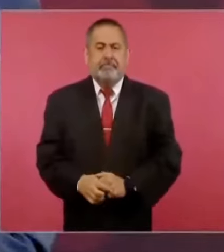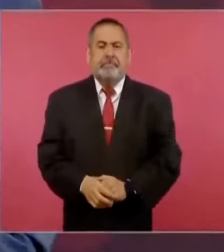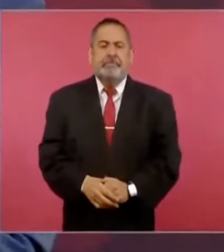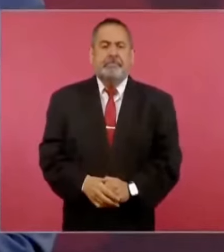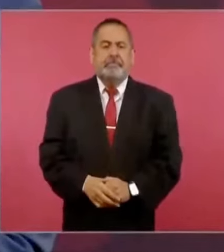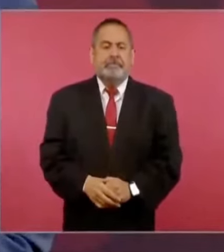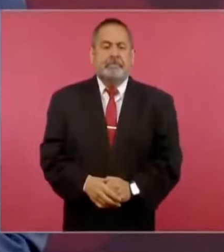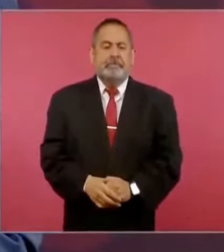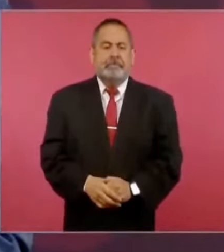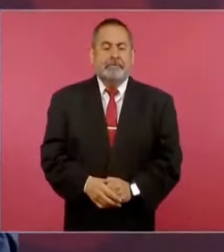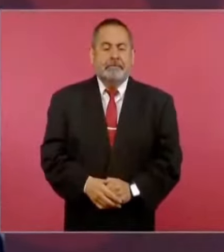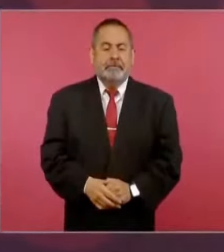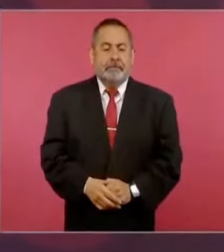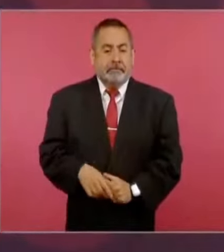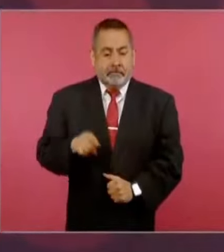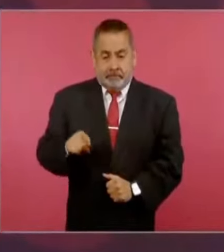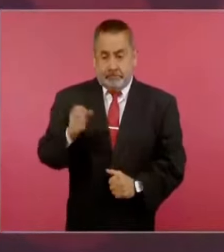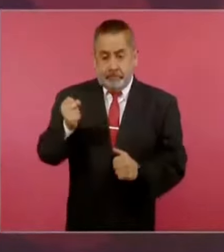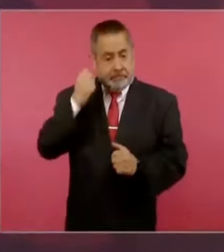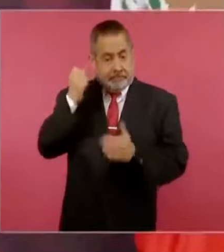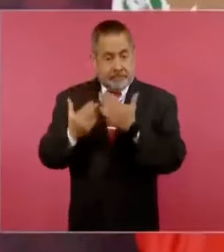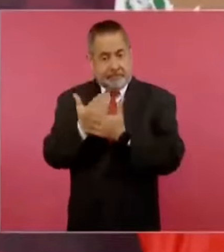Y ahí en la mañana